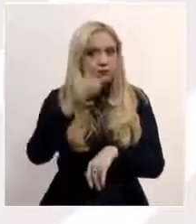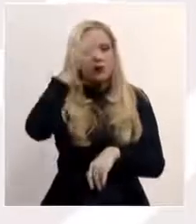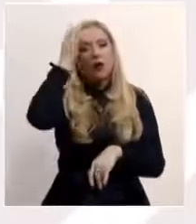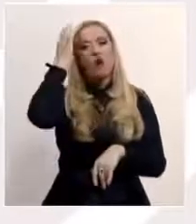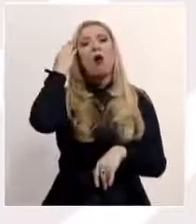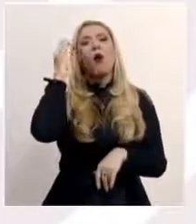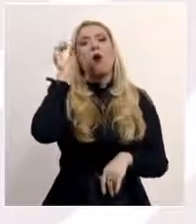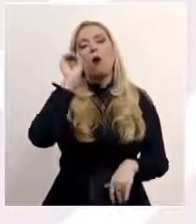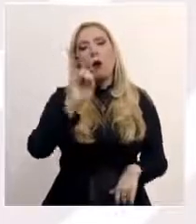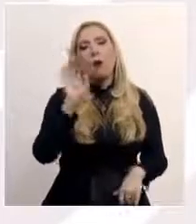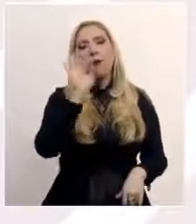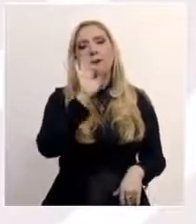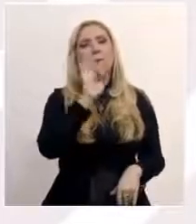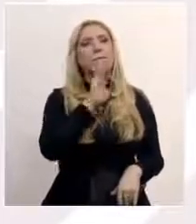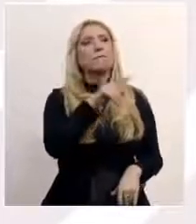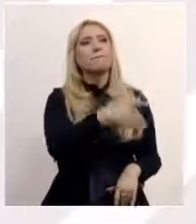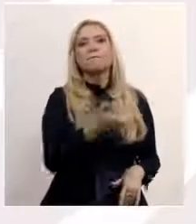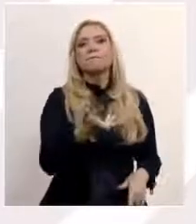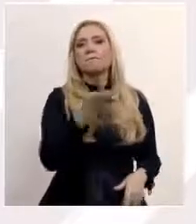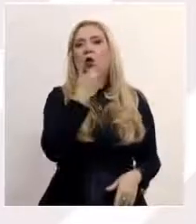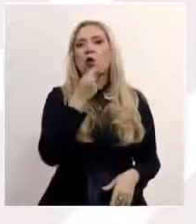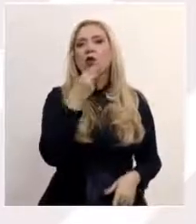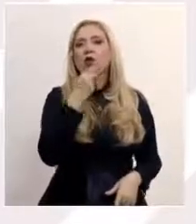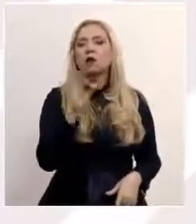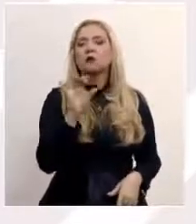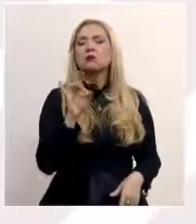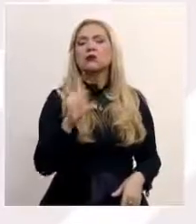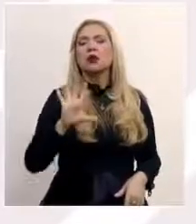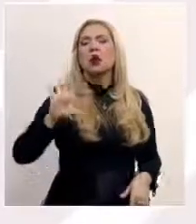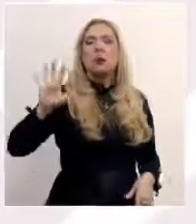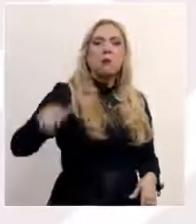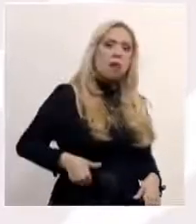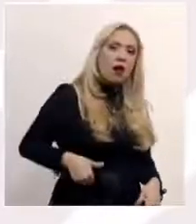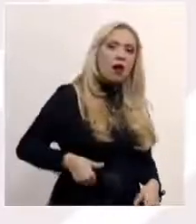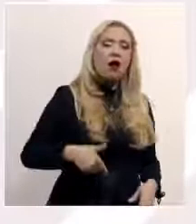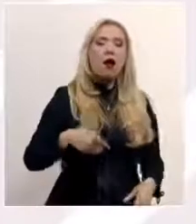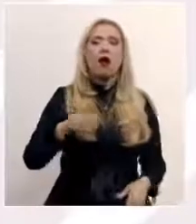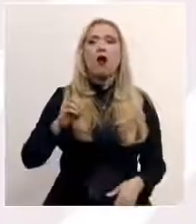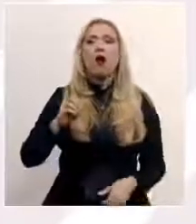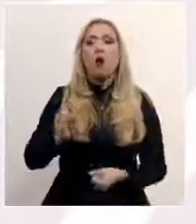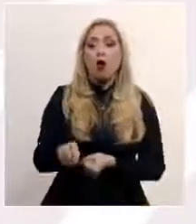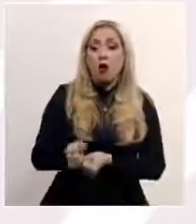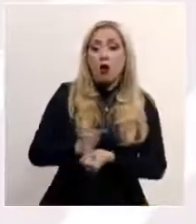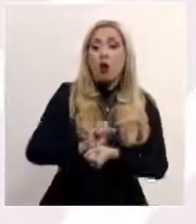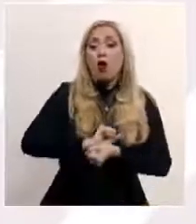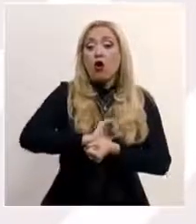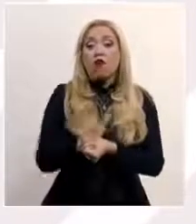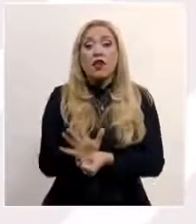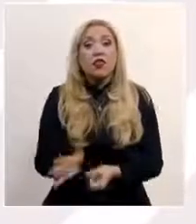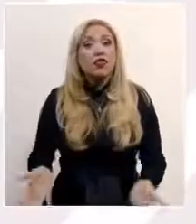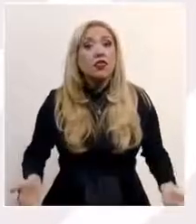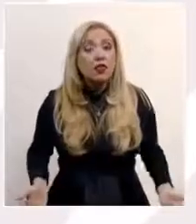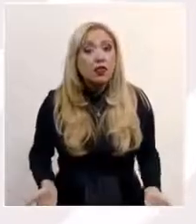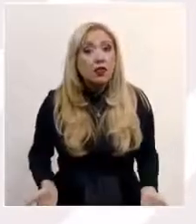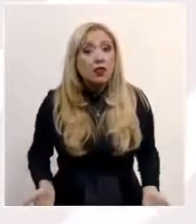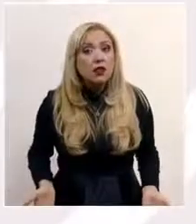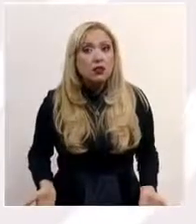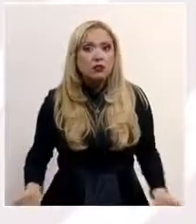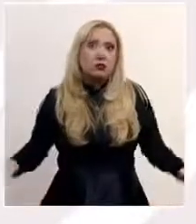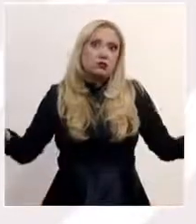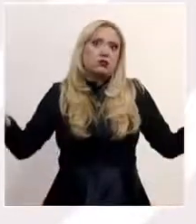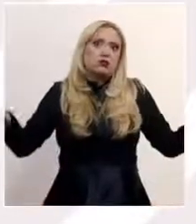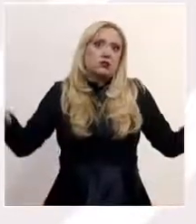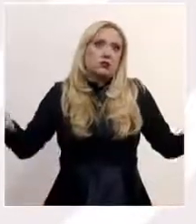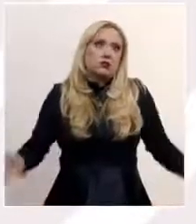un empleado se accidenta o le da alguna enfermedad o le da COVID, ¿no? Digo, pues básicamente,